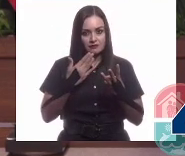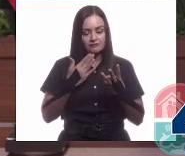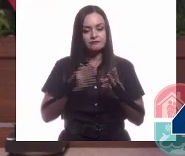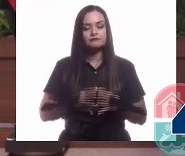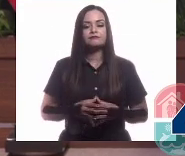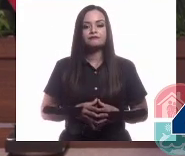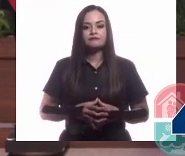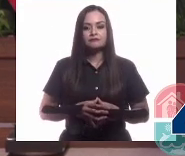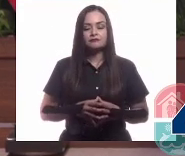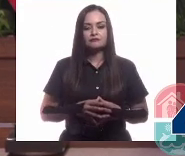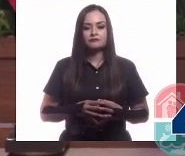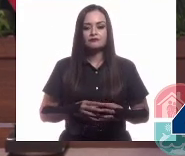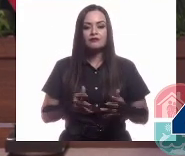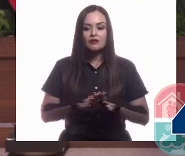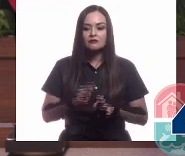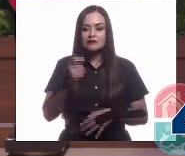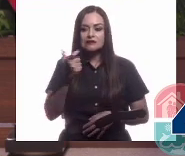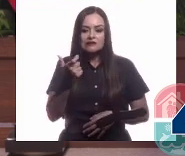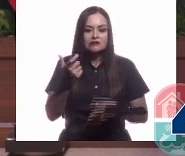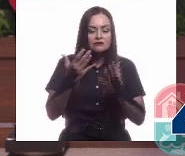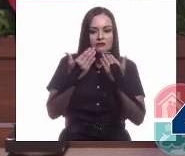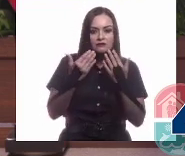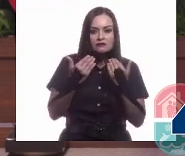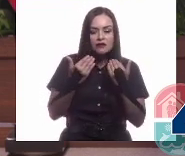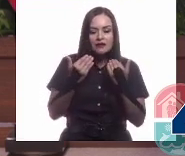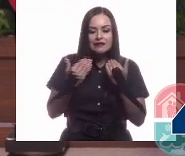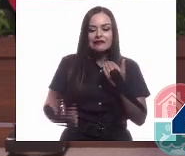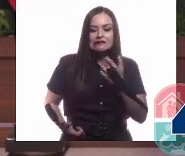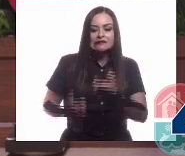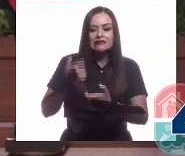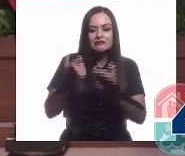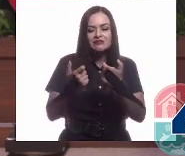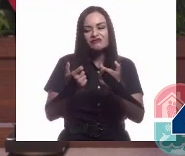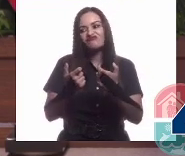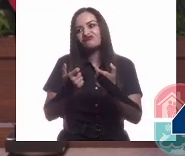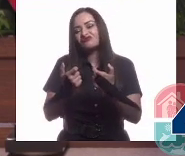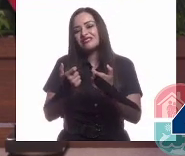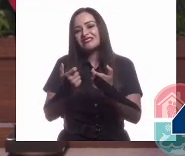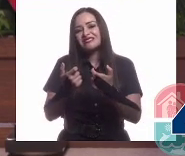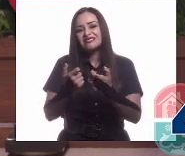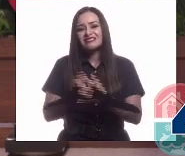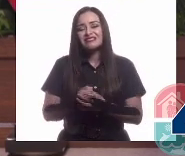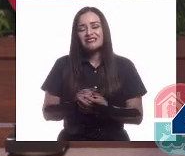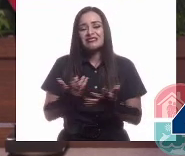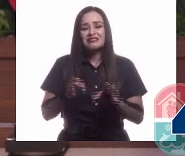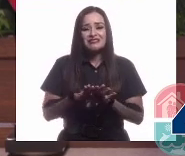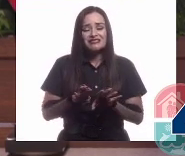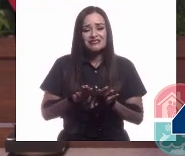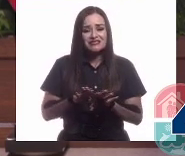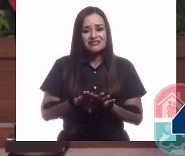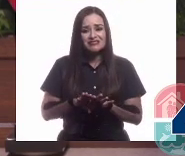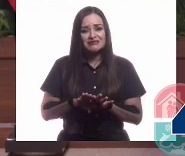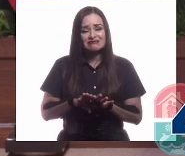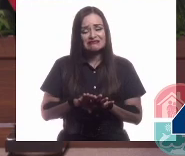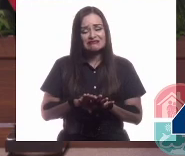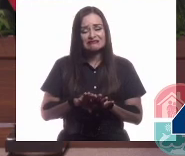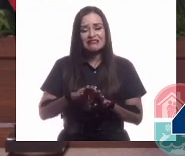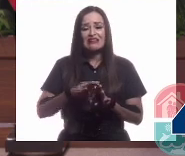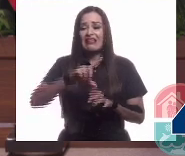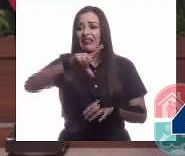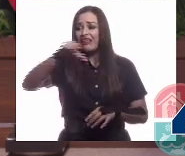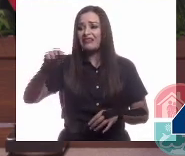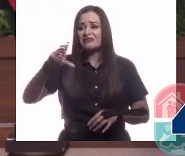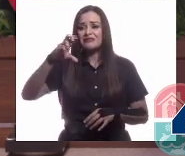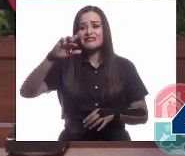Si no se tienen los recursos suficientes, la inversión se convierte en deuda y la deuda tarde o temprano se convierte en crisis.